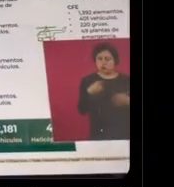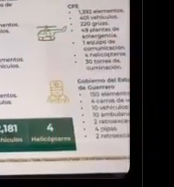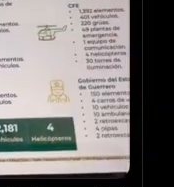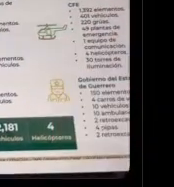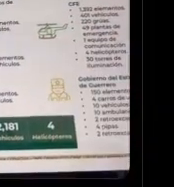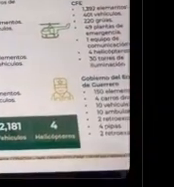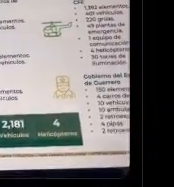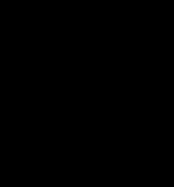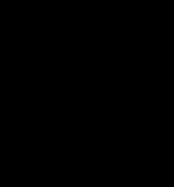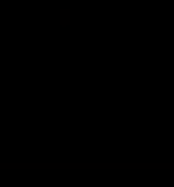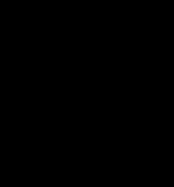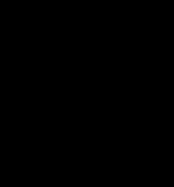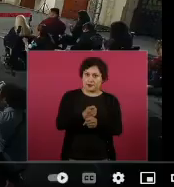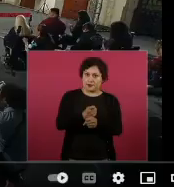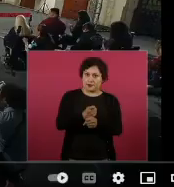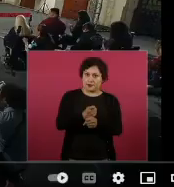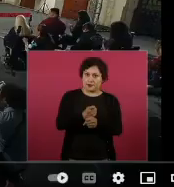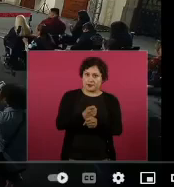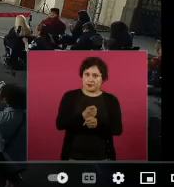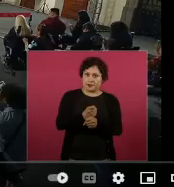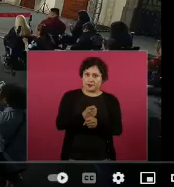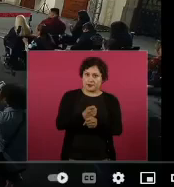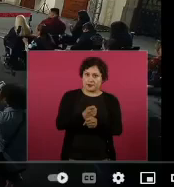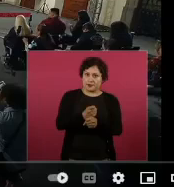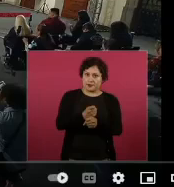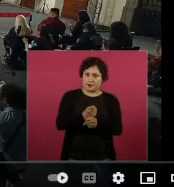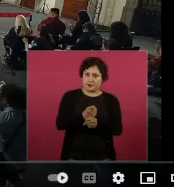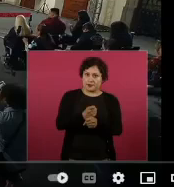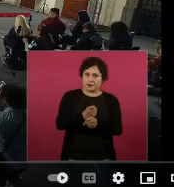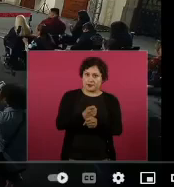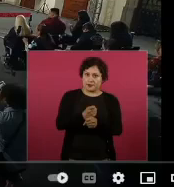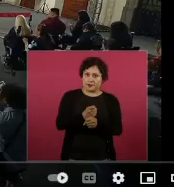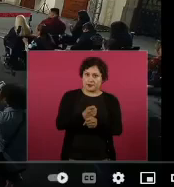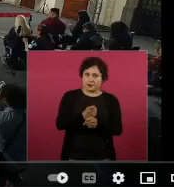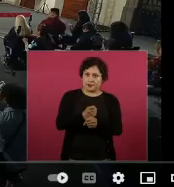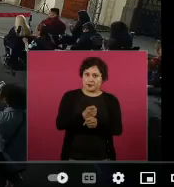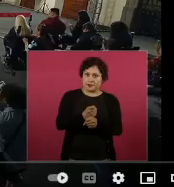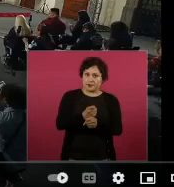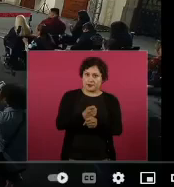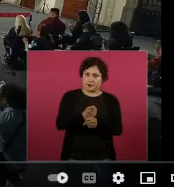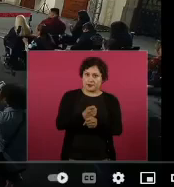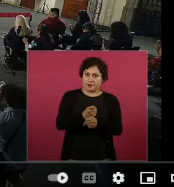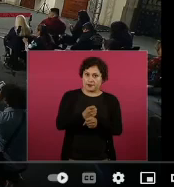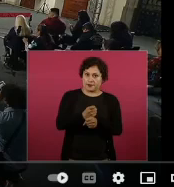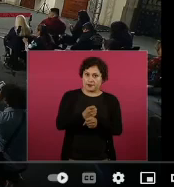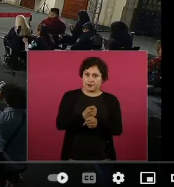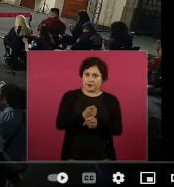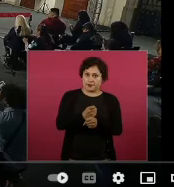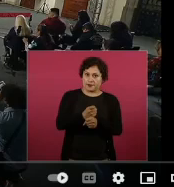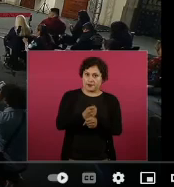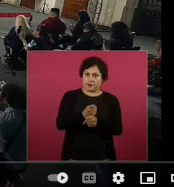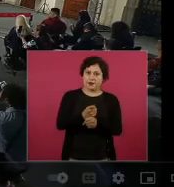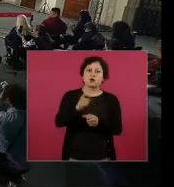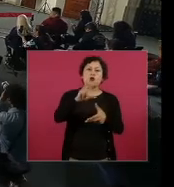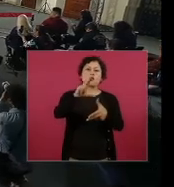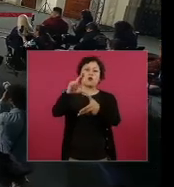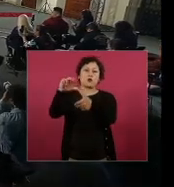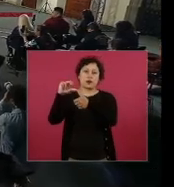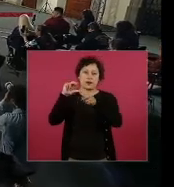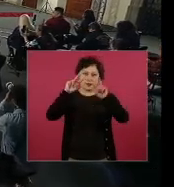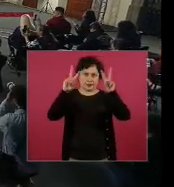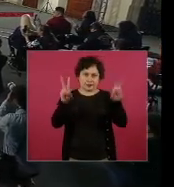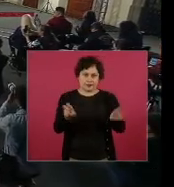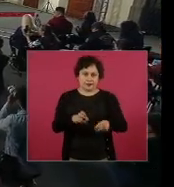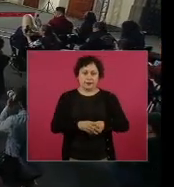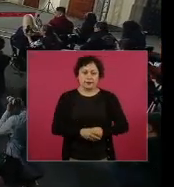que les traigo precisamente desde la conferencia con nuestro actual presidente Andrés Manuel López Obrador.